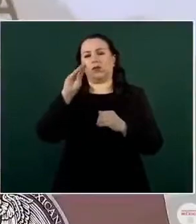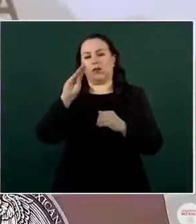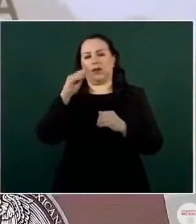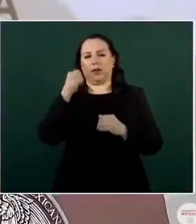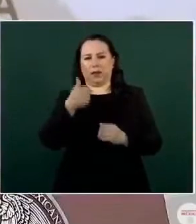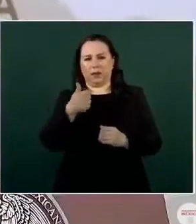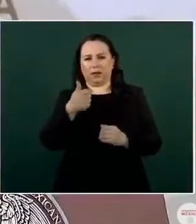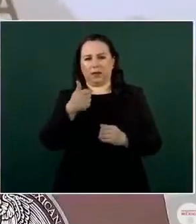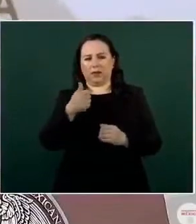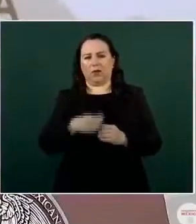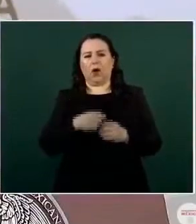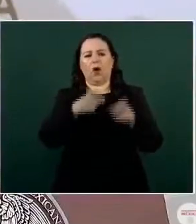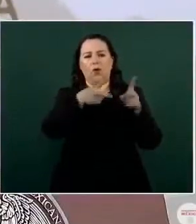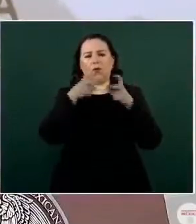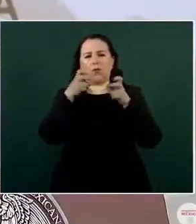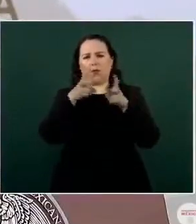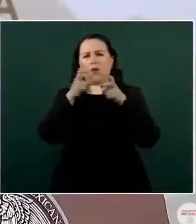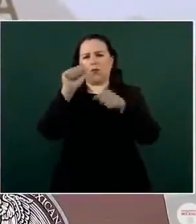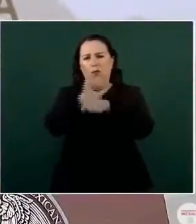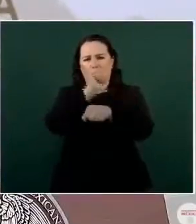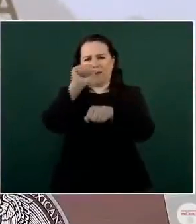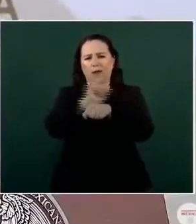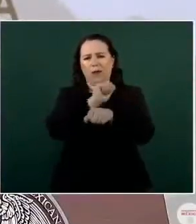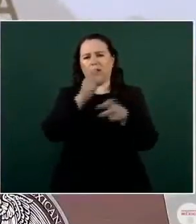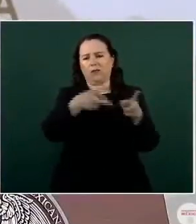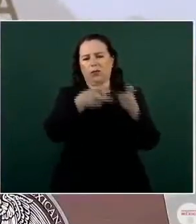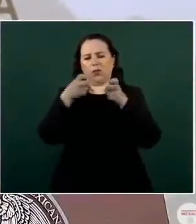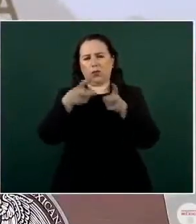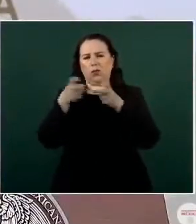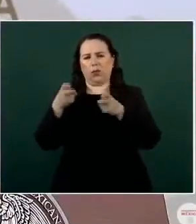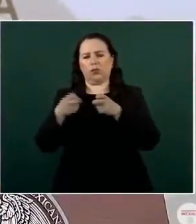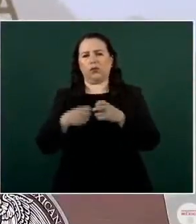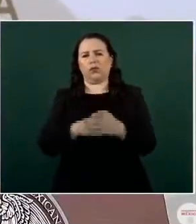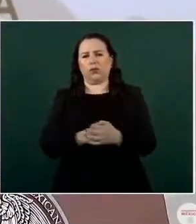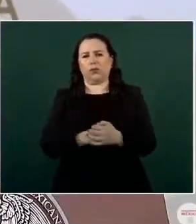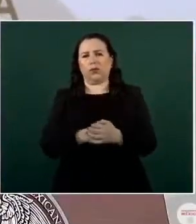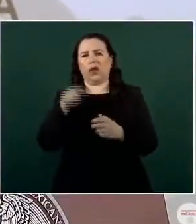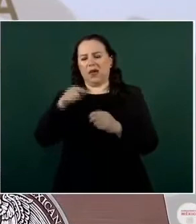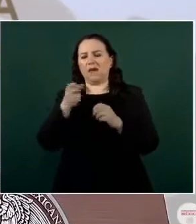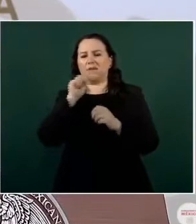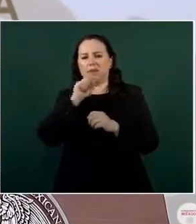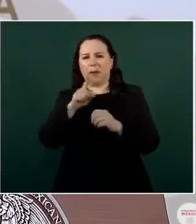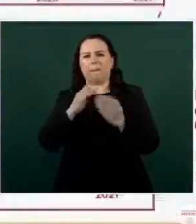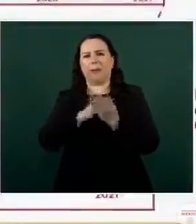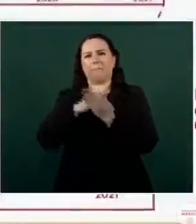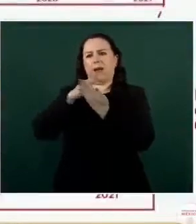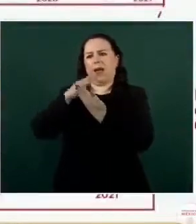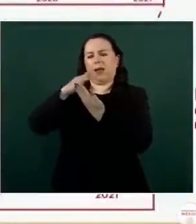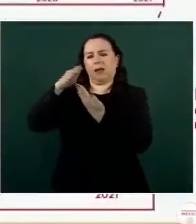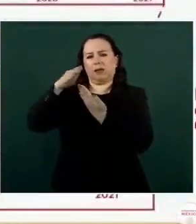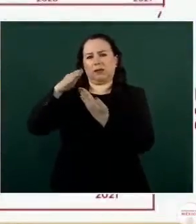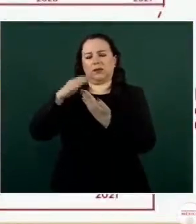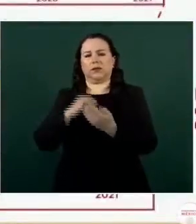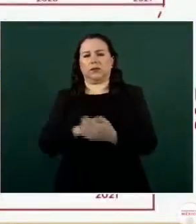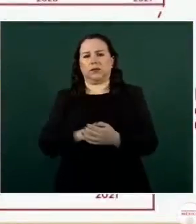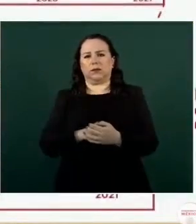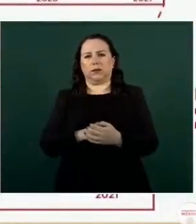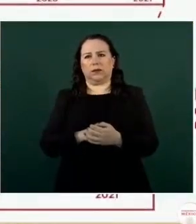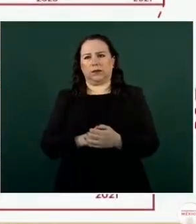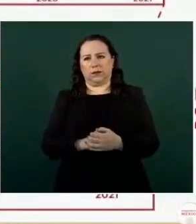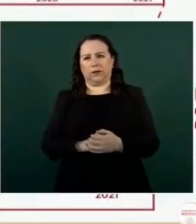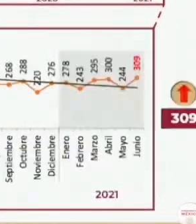396. En robo a vehículos, también un delito que tiene un incremento de 309 eventos en